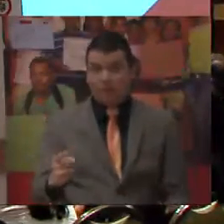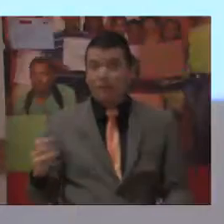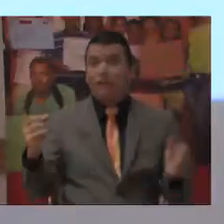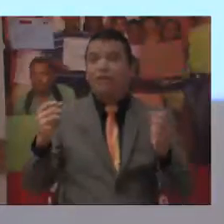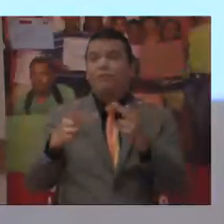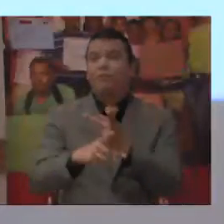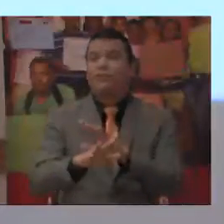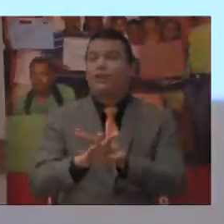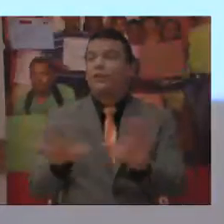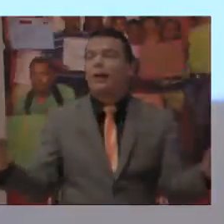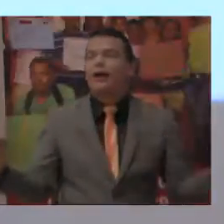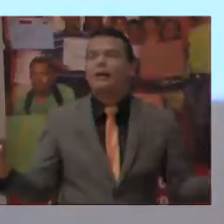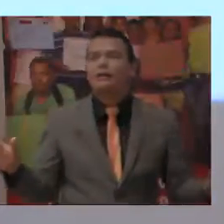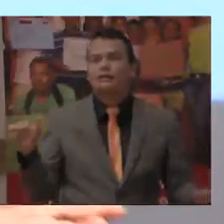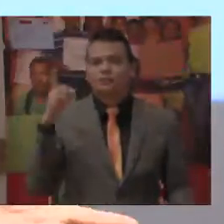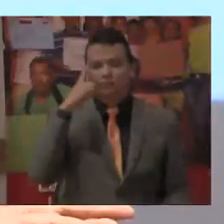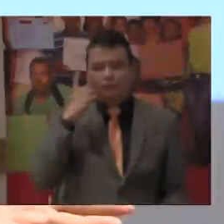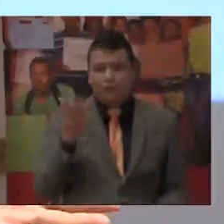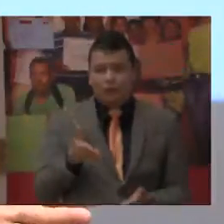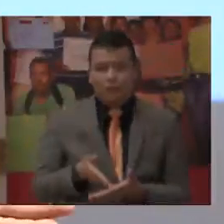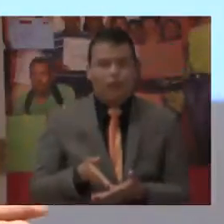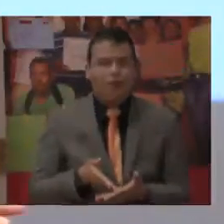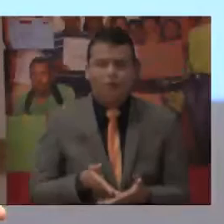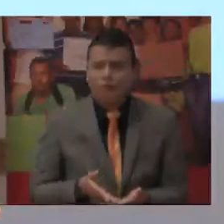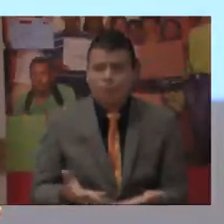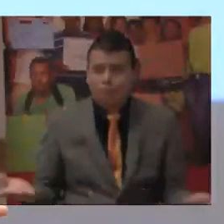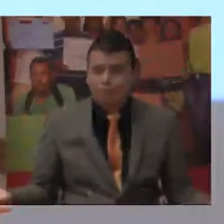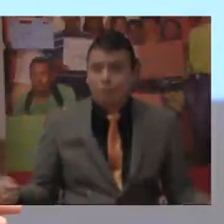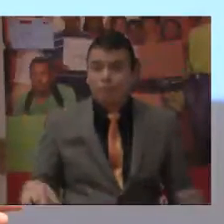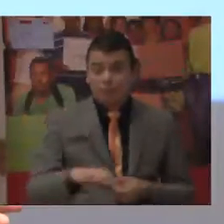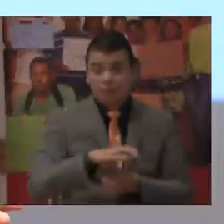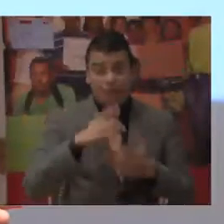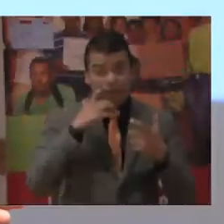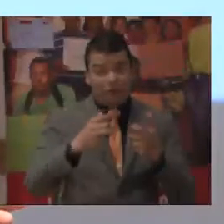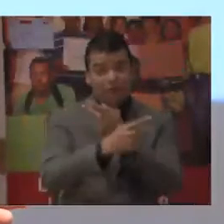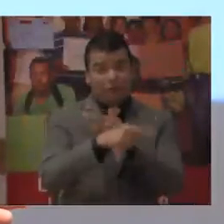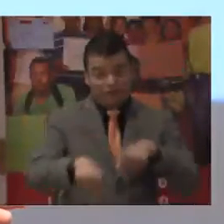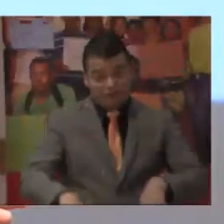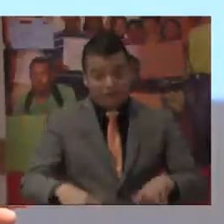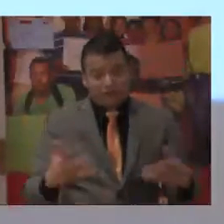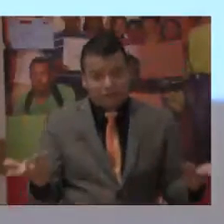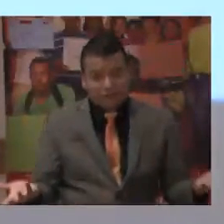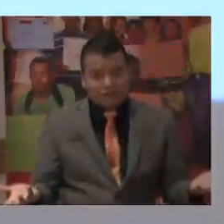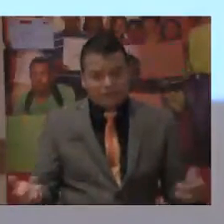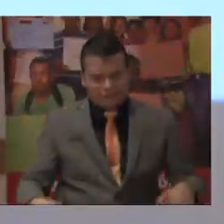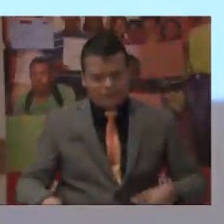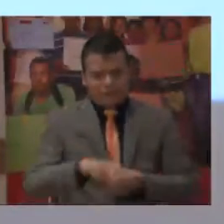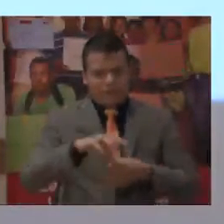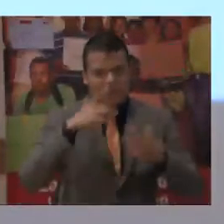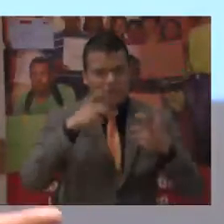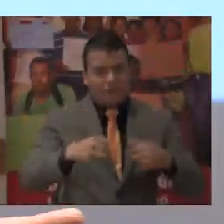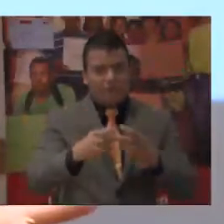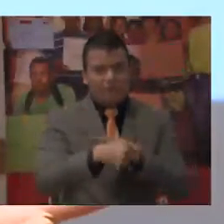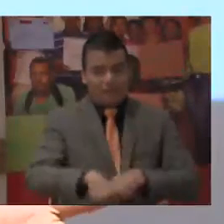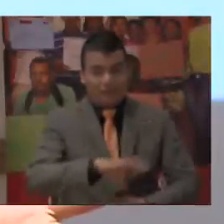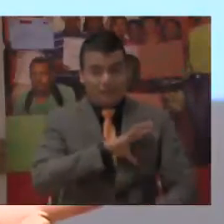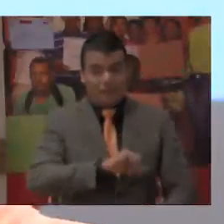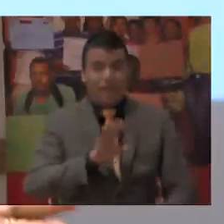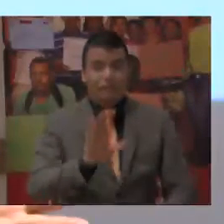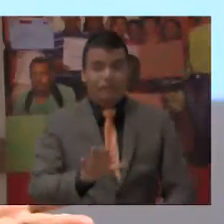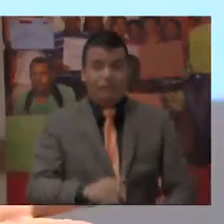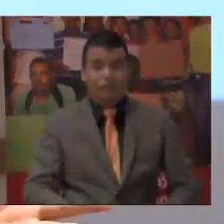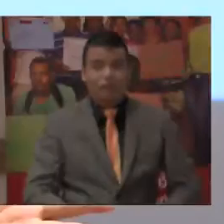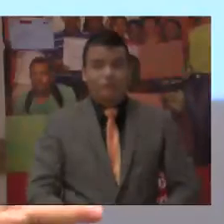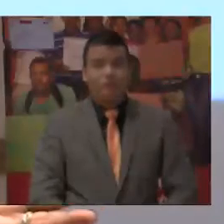violencia que nos presenta ante el mundo como una de las ciudades más violentas del mundo. Una de las ciudades más violentas de la Tierra es Cali.